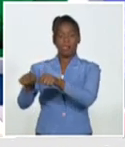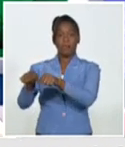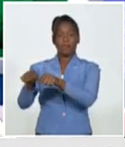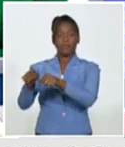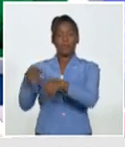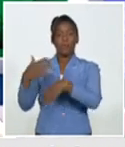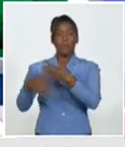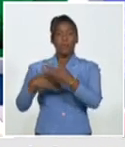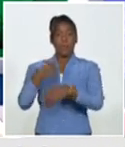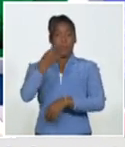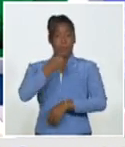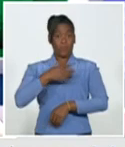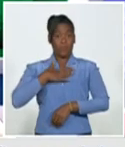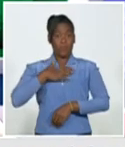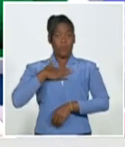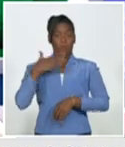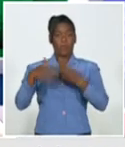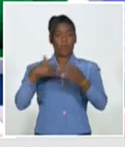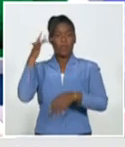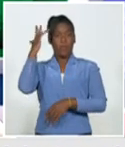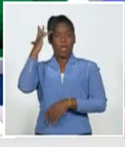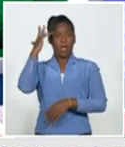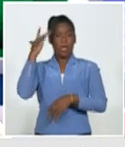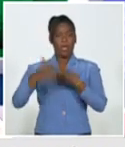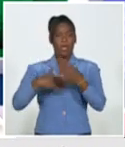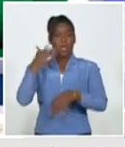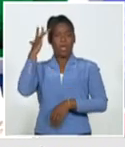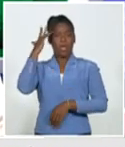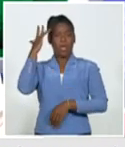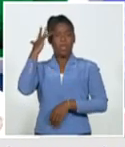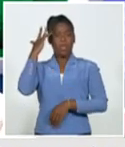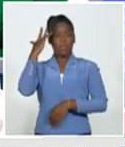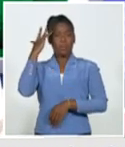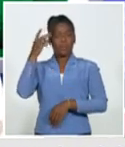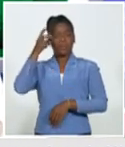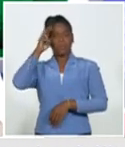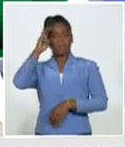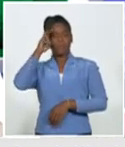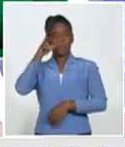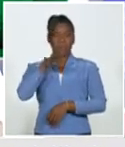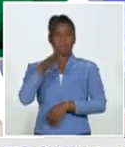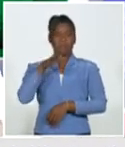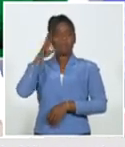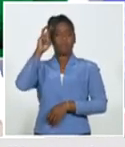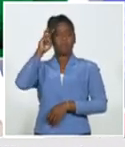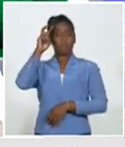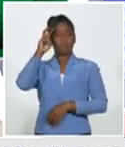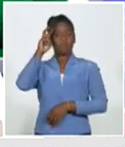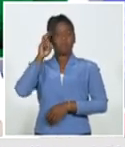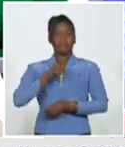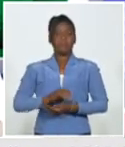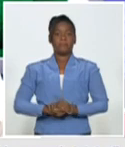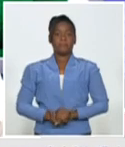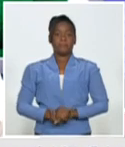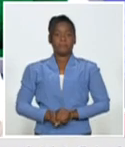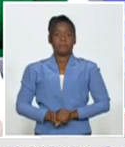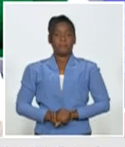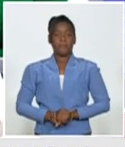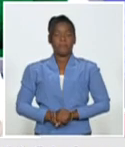mentales, entre ellos un retraso mental severo. Esta